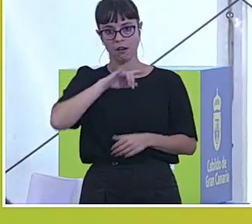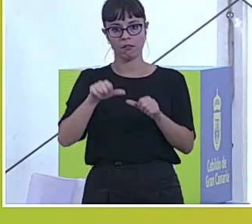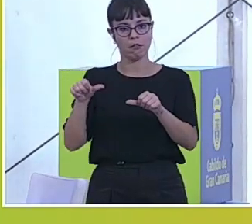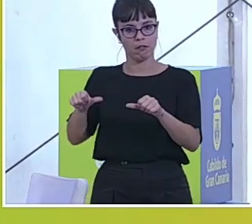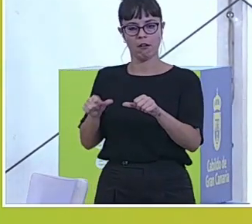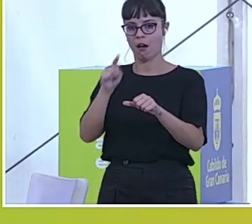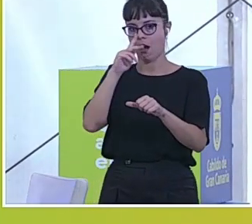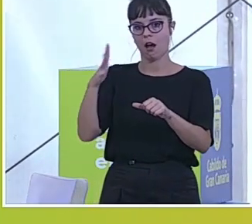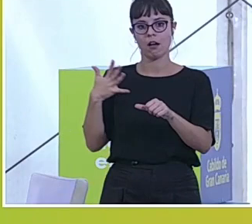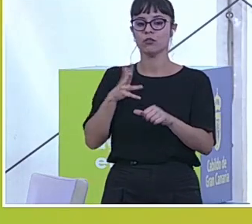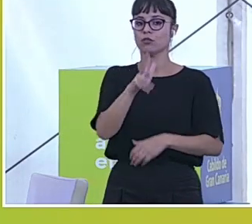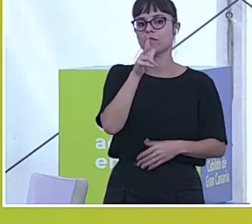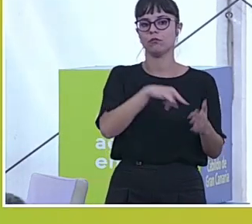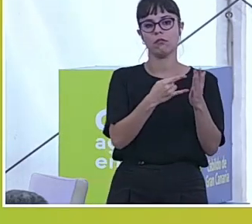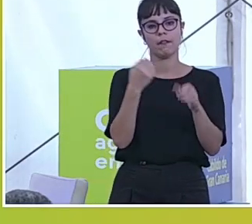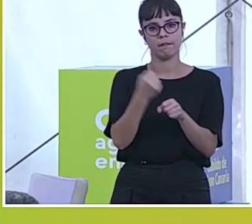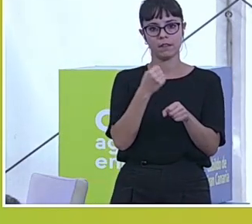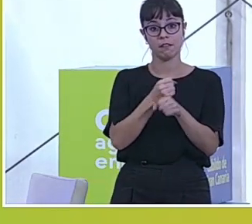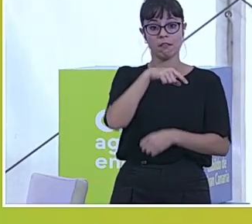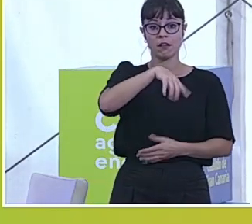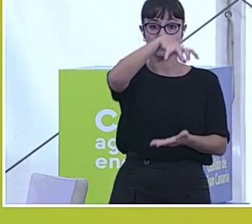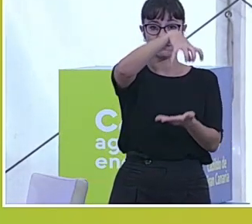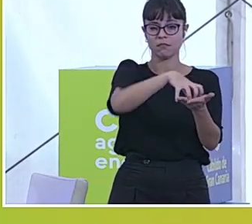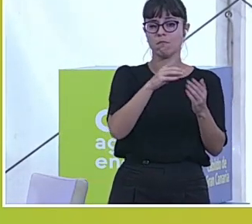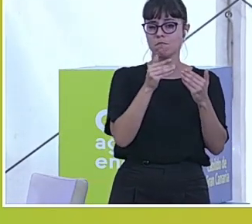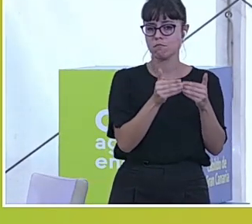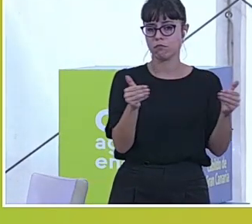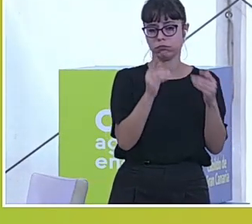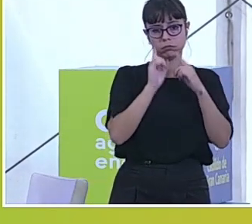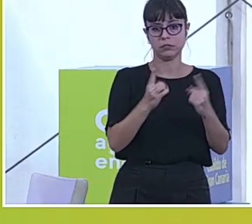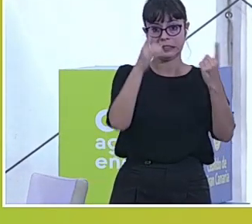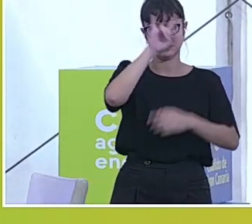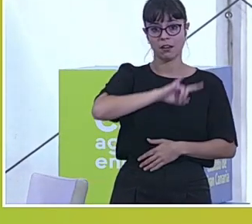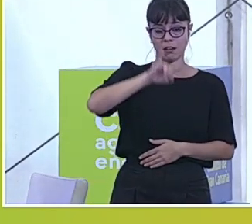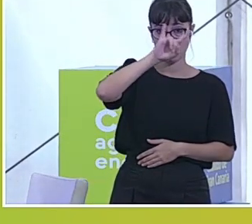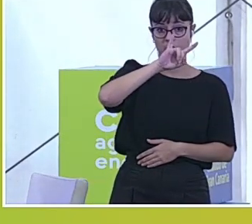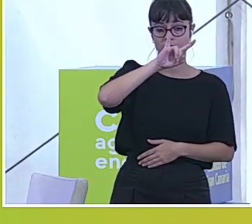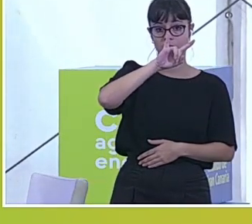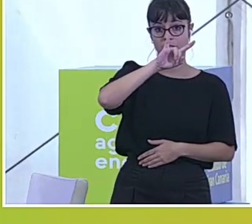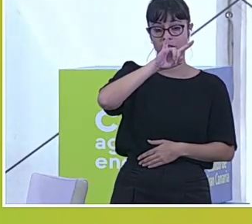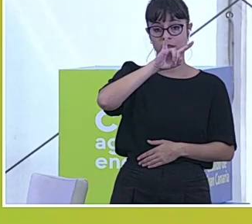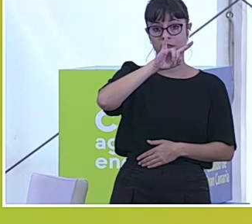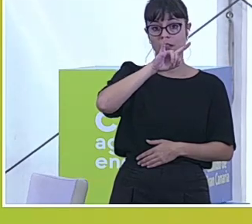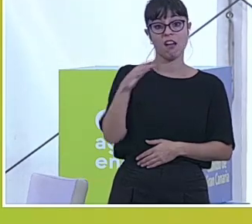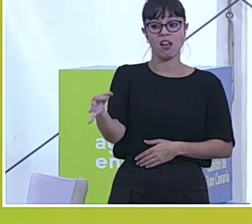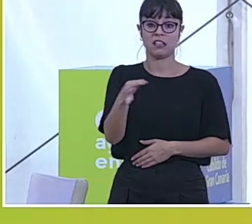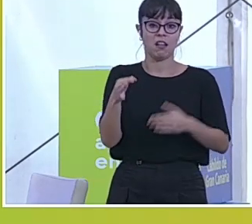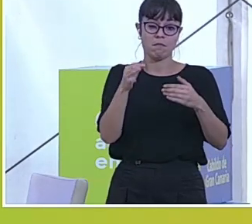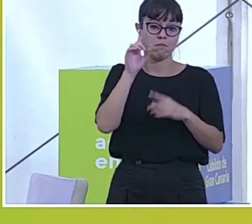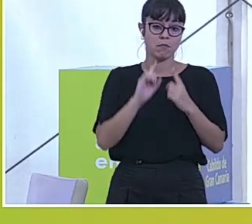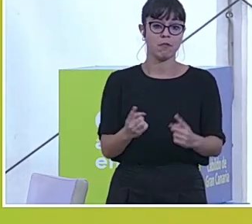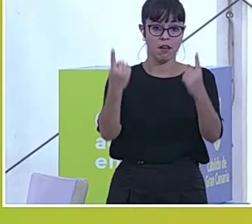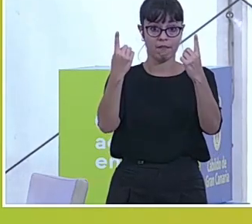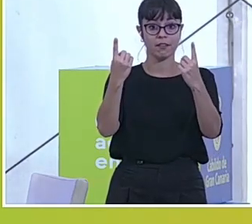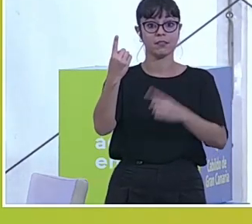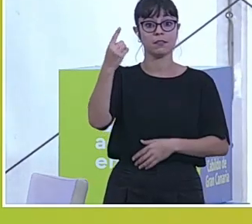hidrógeno. El primer electrolizador que se instaló en Canarias, incluso el primer electrolizador que se instaló en sistemas insulares, se instaló en